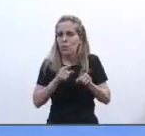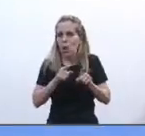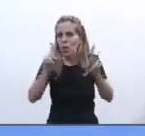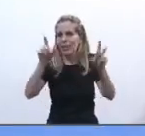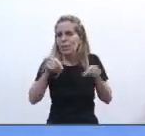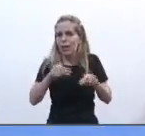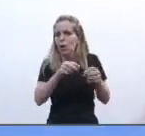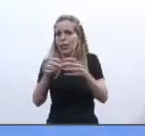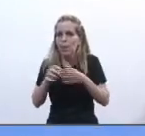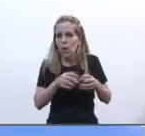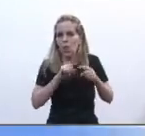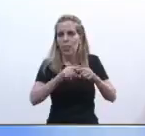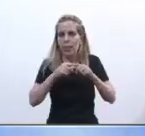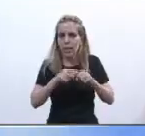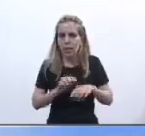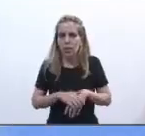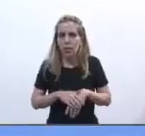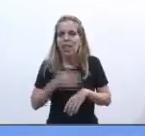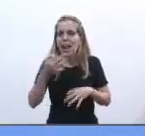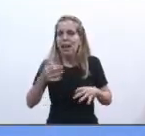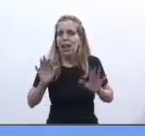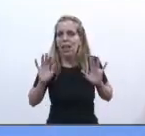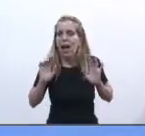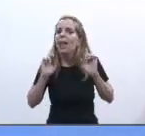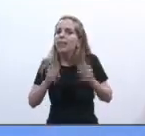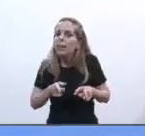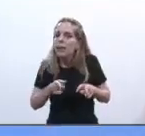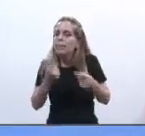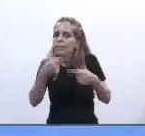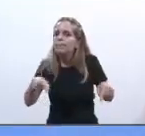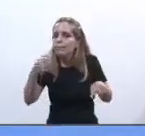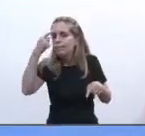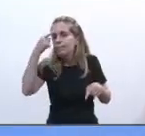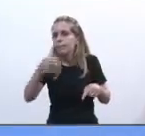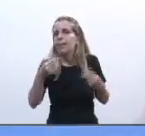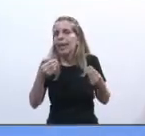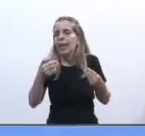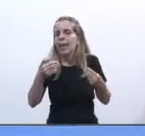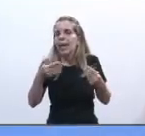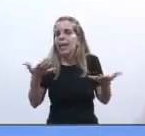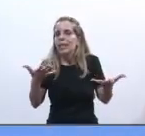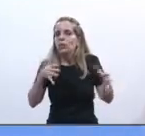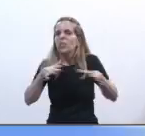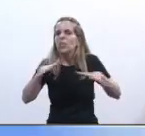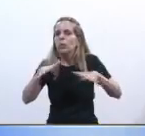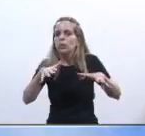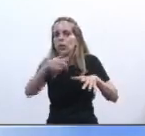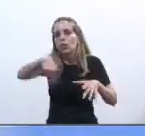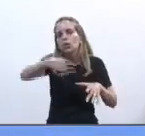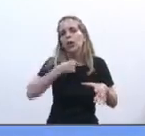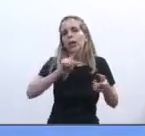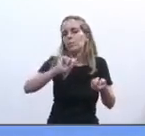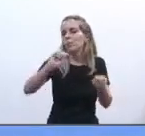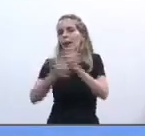estamos tratando y esto es parte de las situaciones que queremos cambiar que no